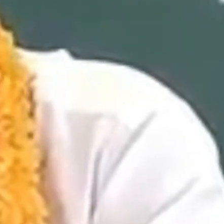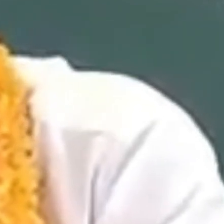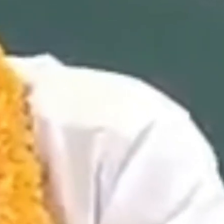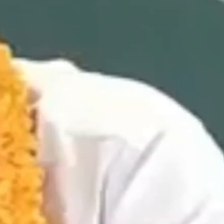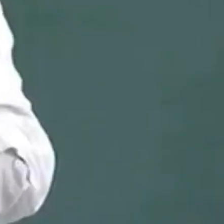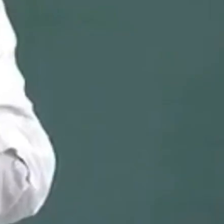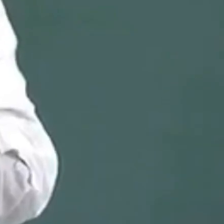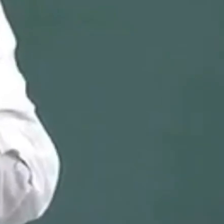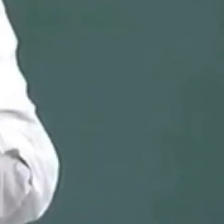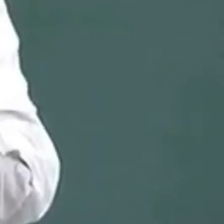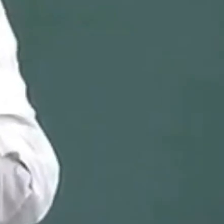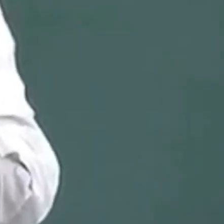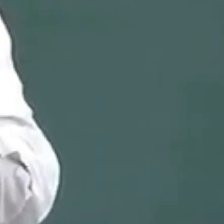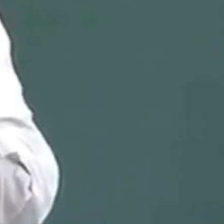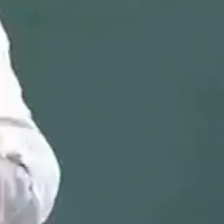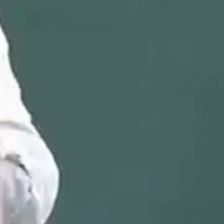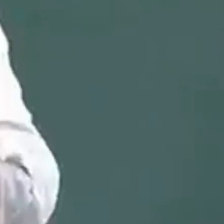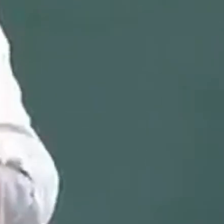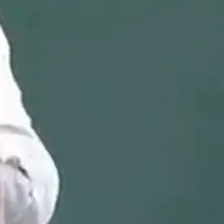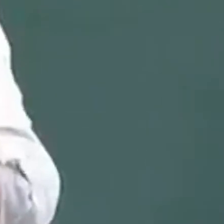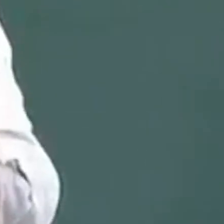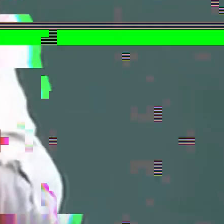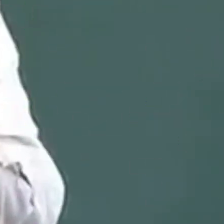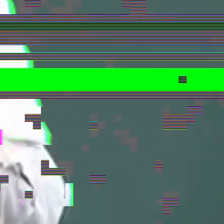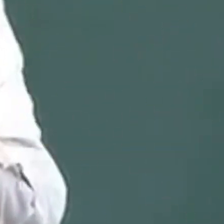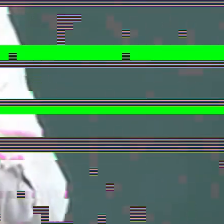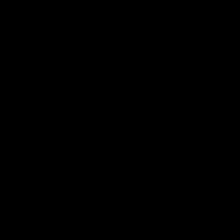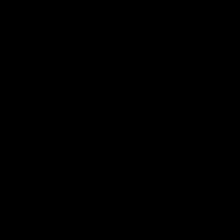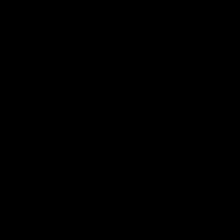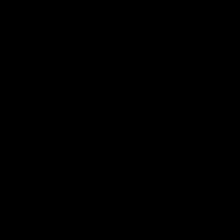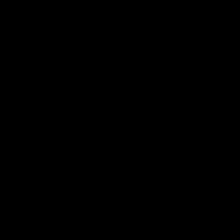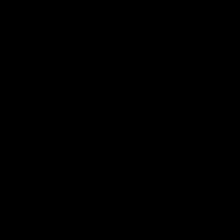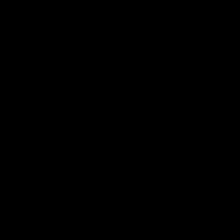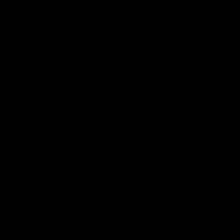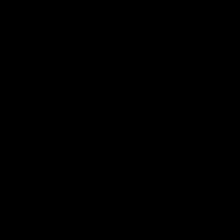impunidad. Me canso ganso.